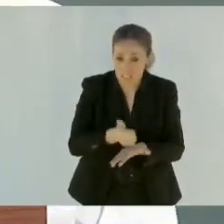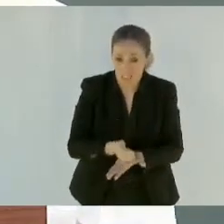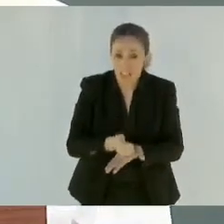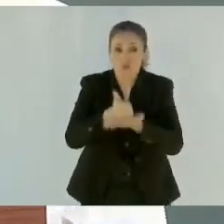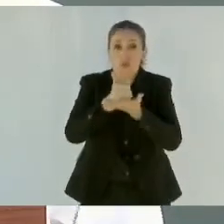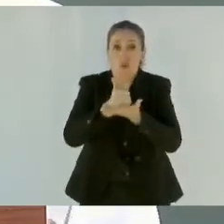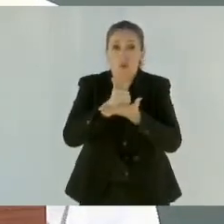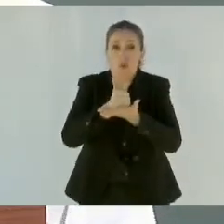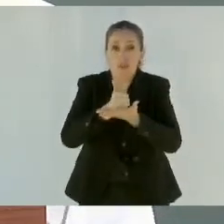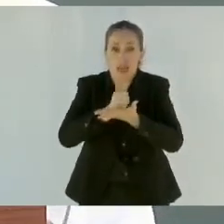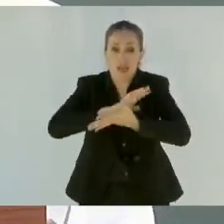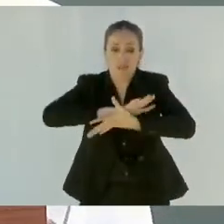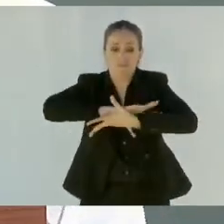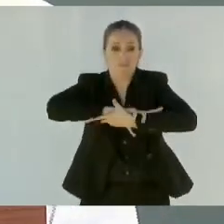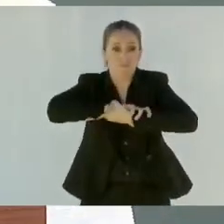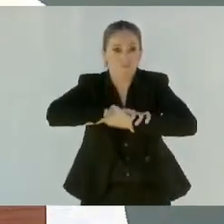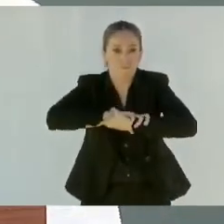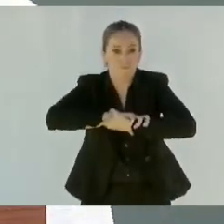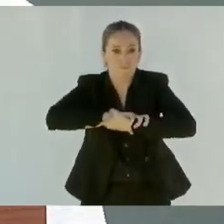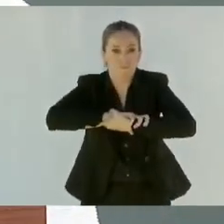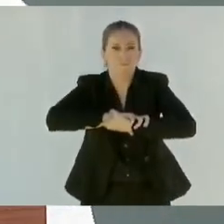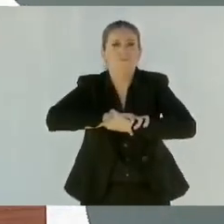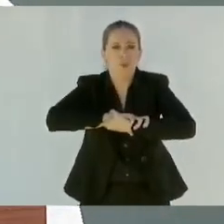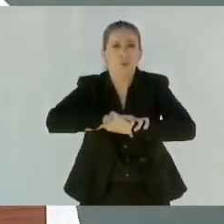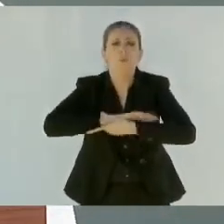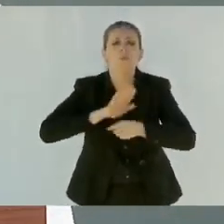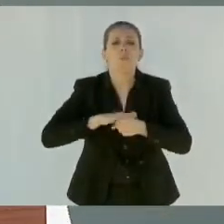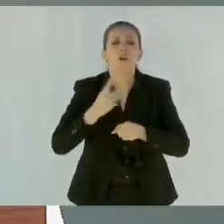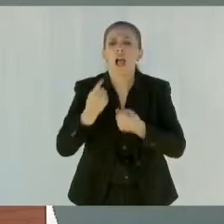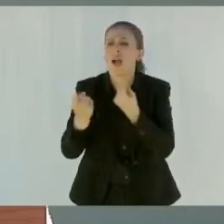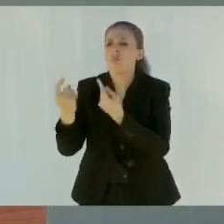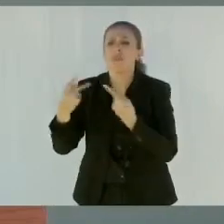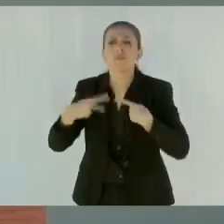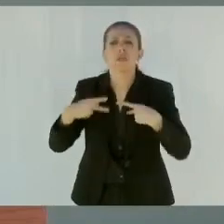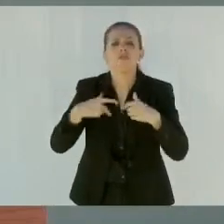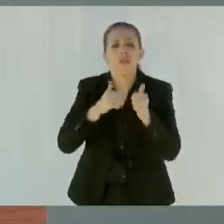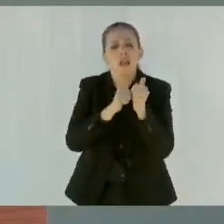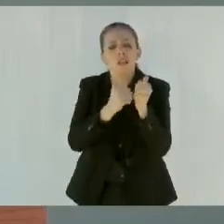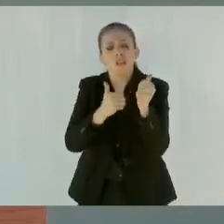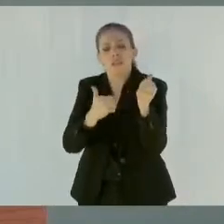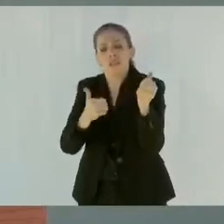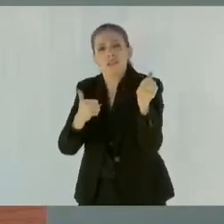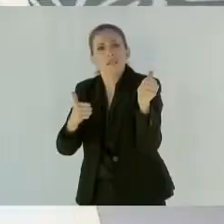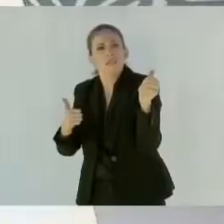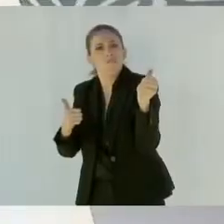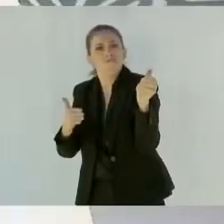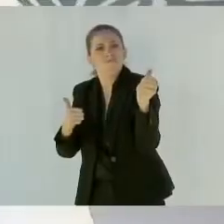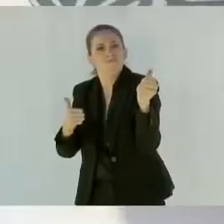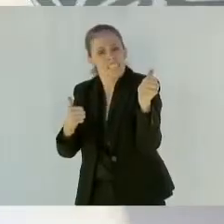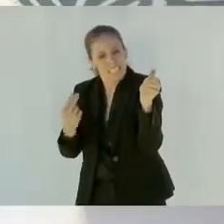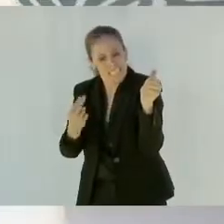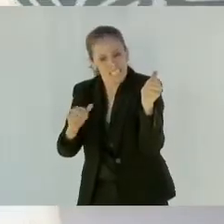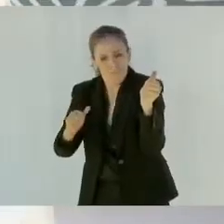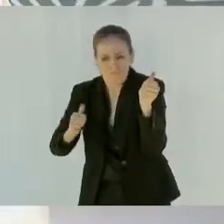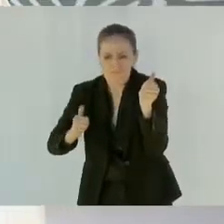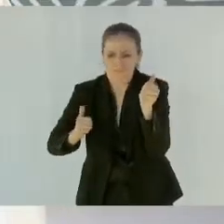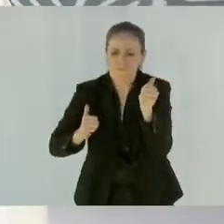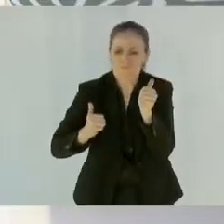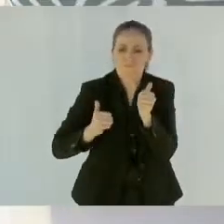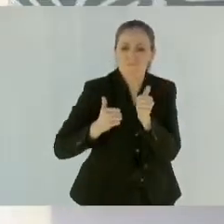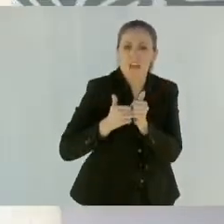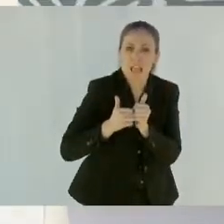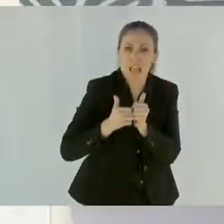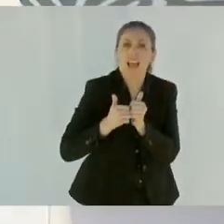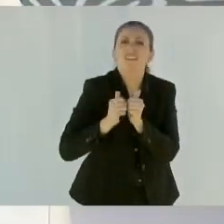al que se quedó atrás para que se empareje y caminemos todos juntos. Esa es la justicia,